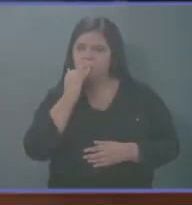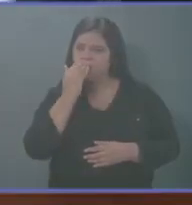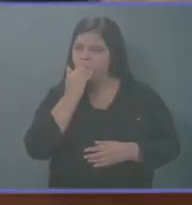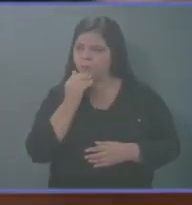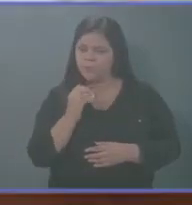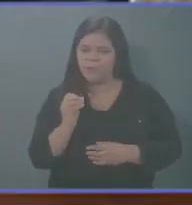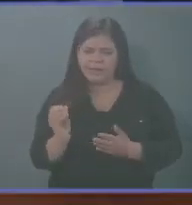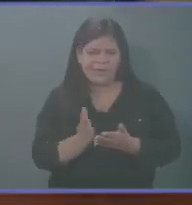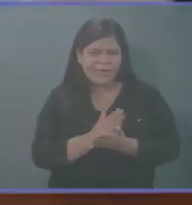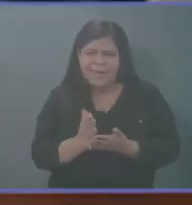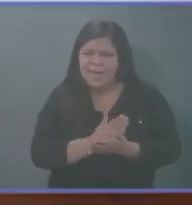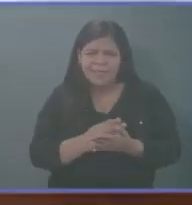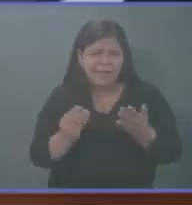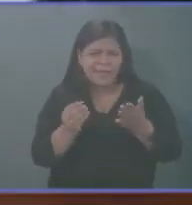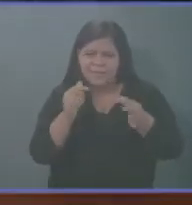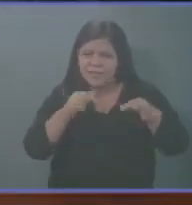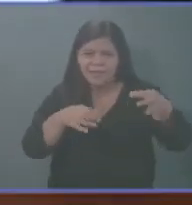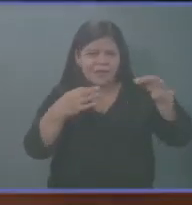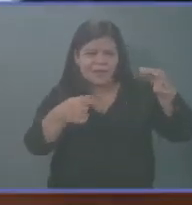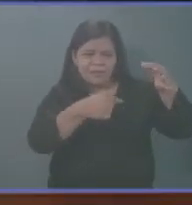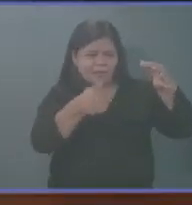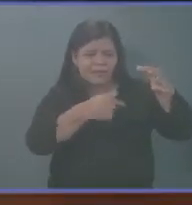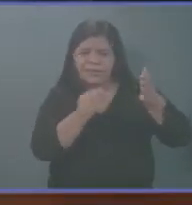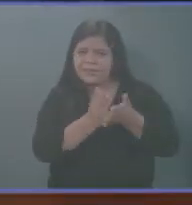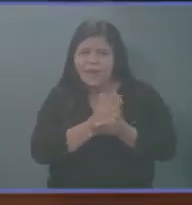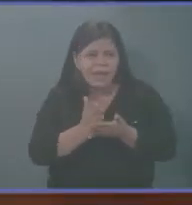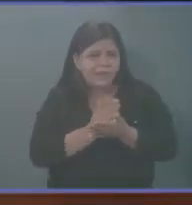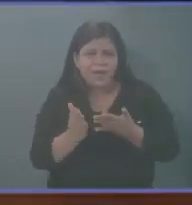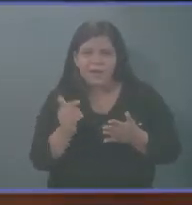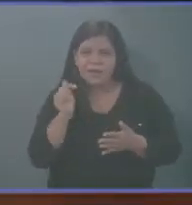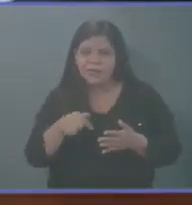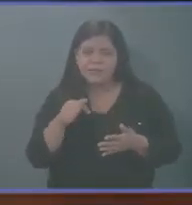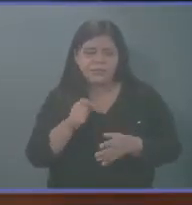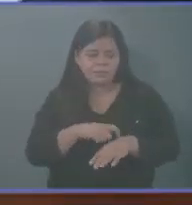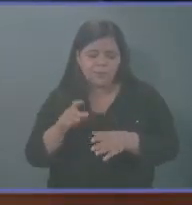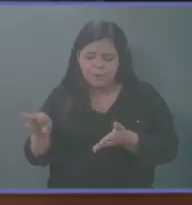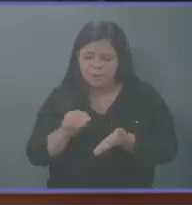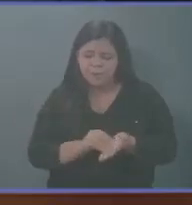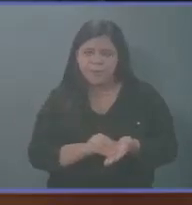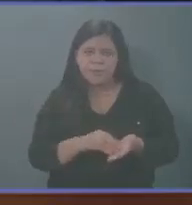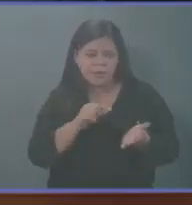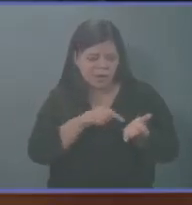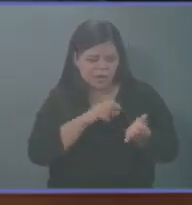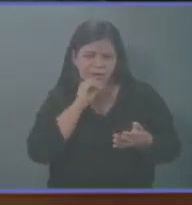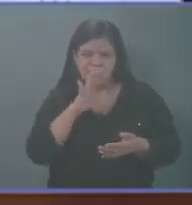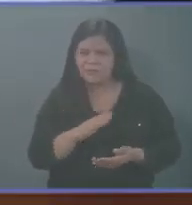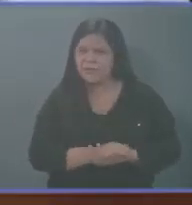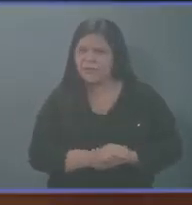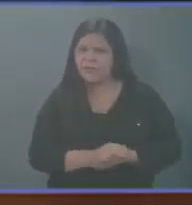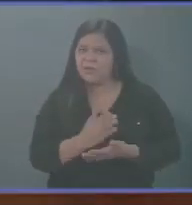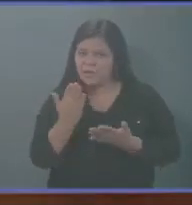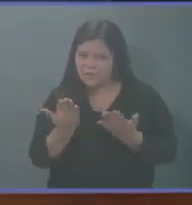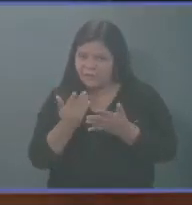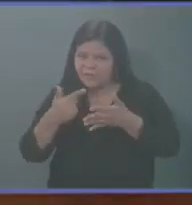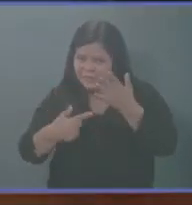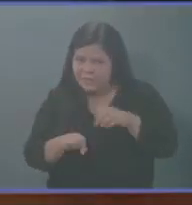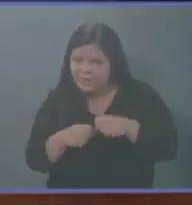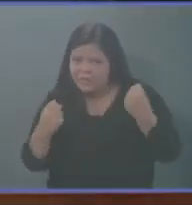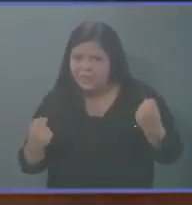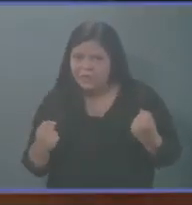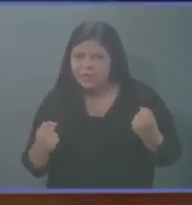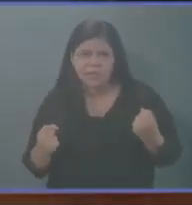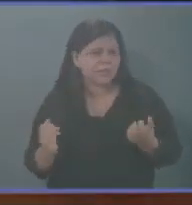en nada de esto, en absolutamente nada, en ningún momento de esta transcripción, se puede inferir la comisión de un delito.